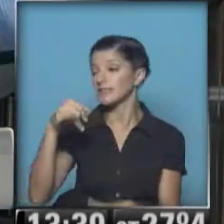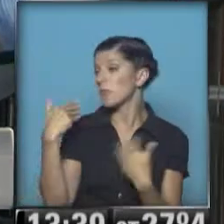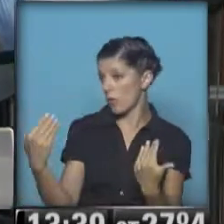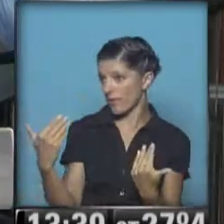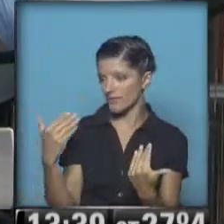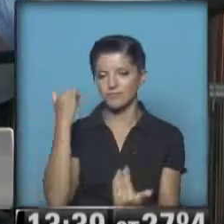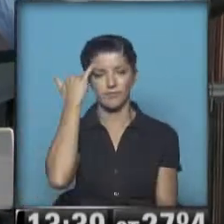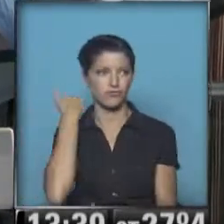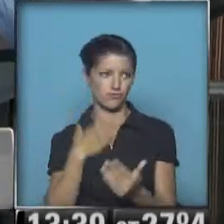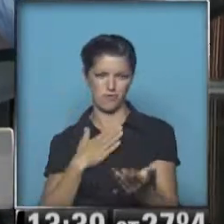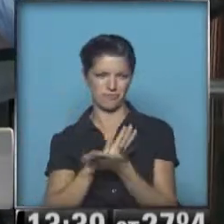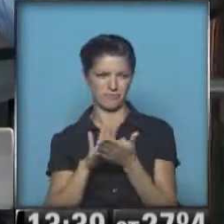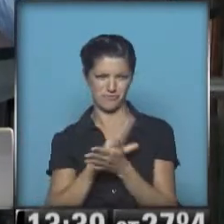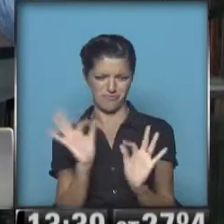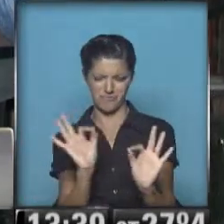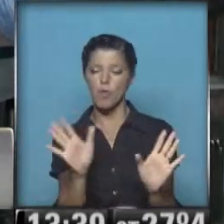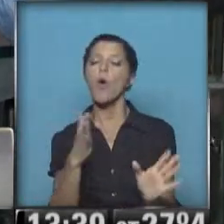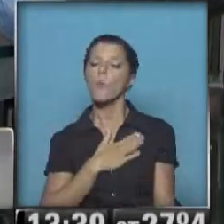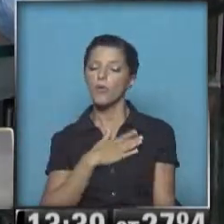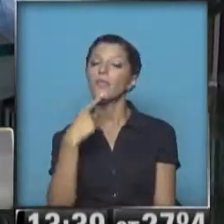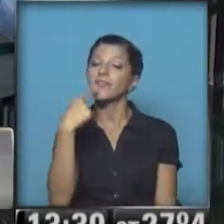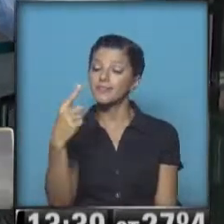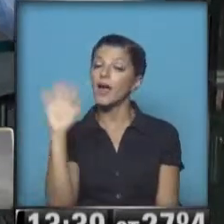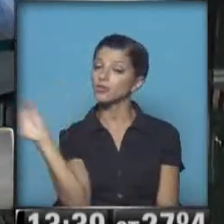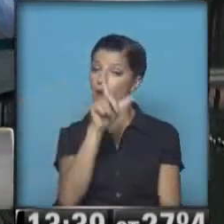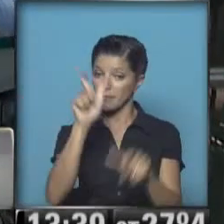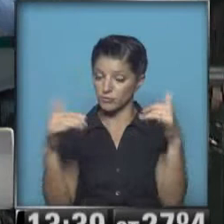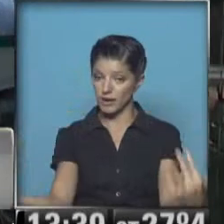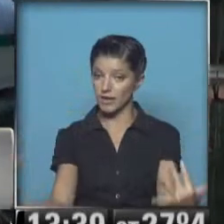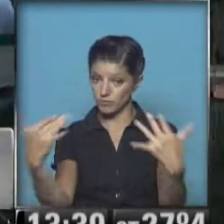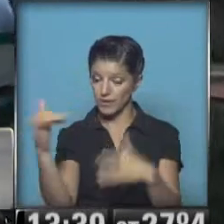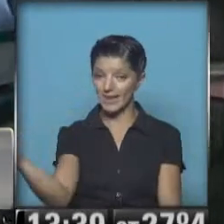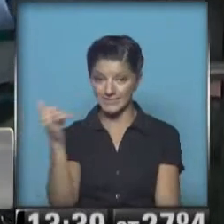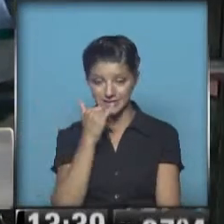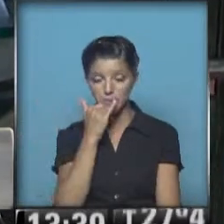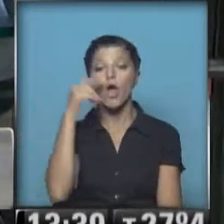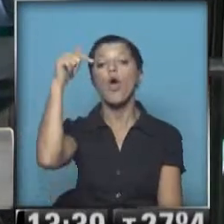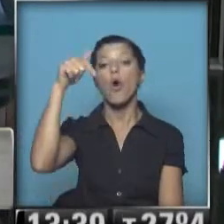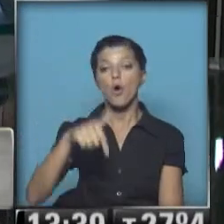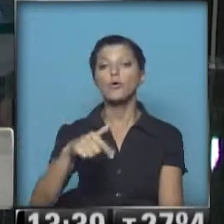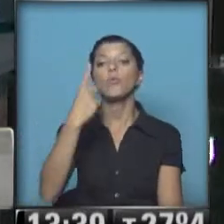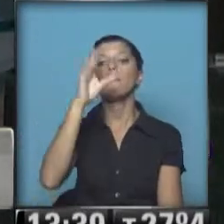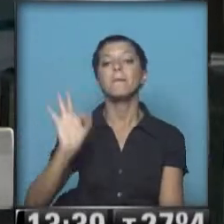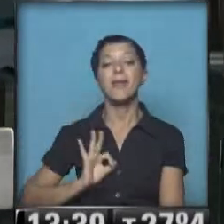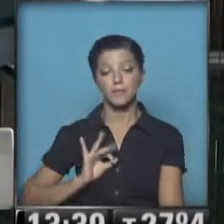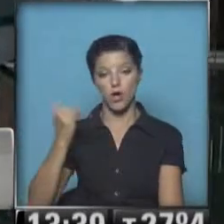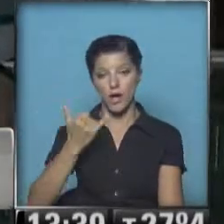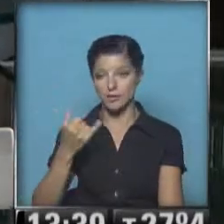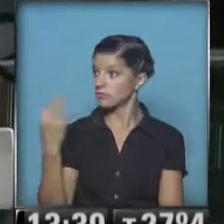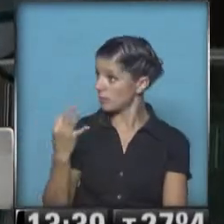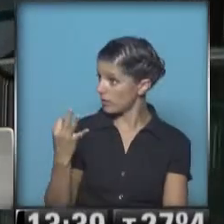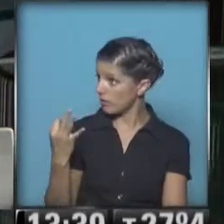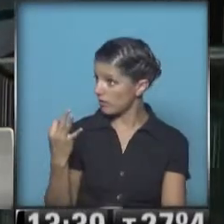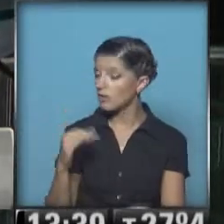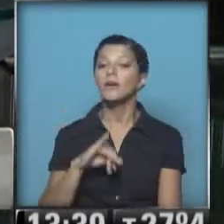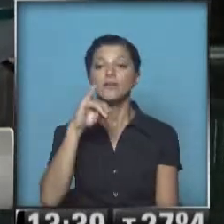resolvernos. Que le voy a resolver. Lo único que le puedo decir a los televidentes es que se comuniquen con nosotros. Hoy tenemos un premio, Raúl. No me digas. Sí, hoy para